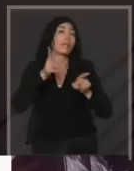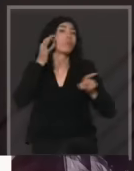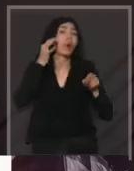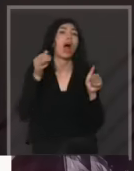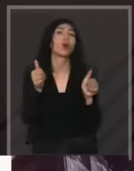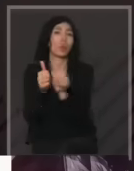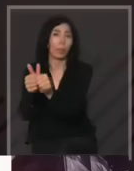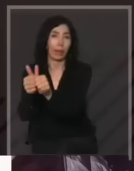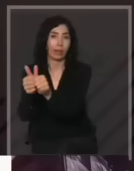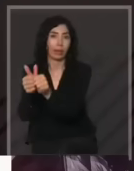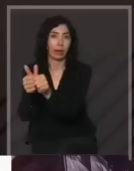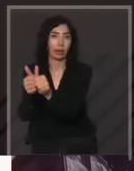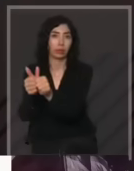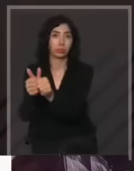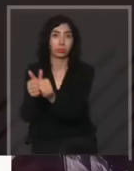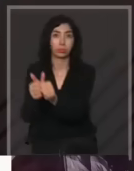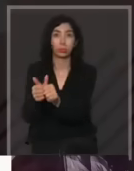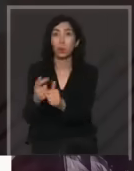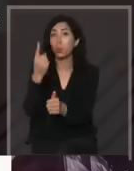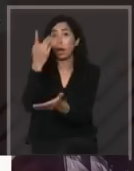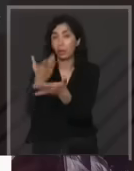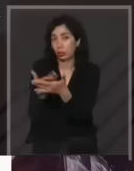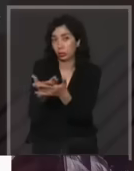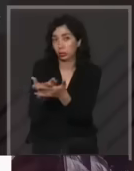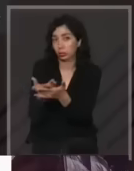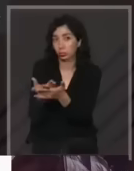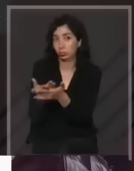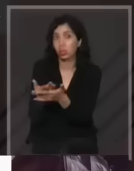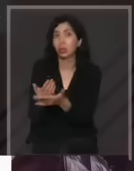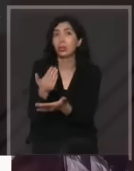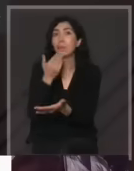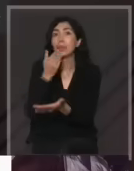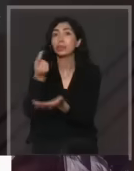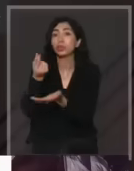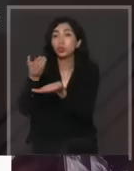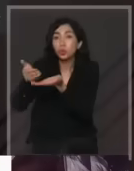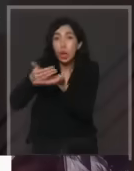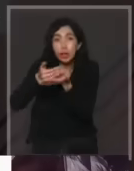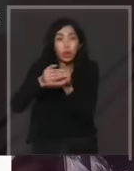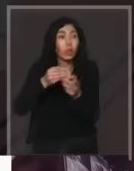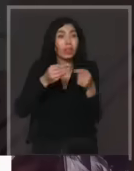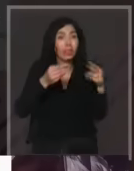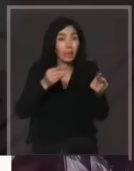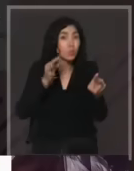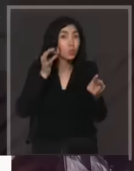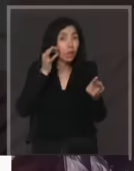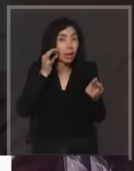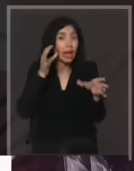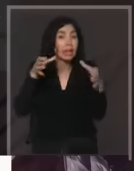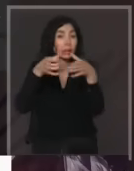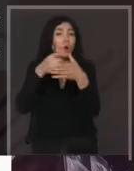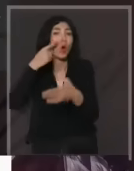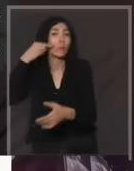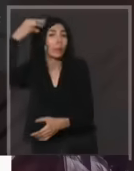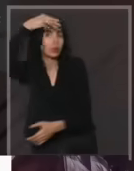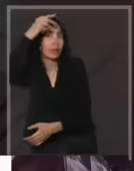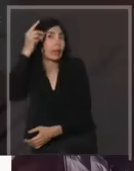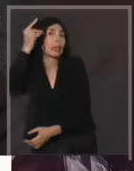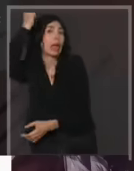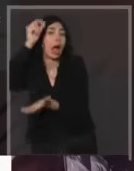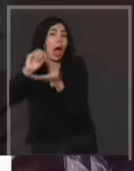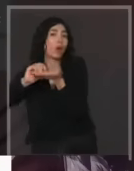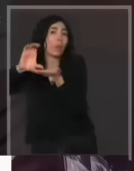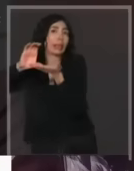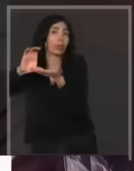con él. Esto ocurrió solo una vez. El aumento de remuneración de ella y del equipo se le ocurre a Monsalve. Yo le propuse